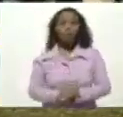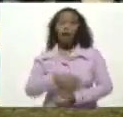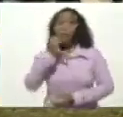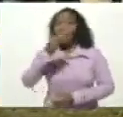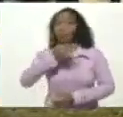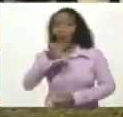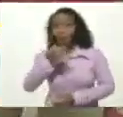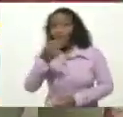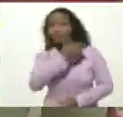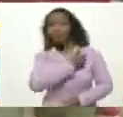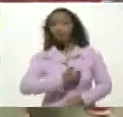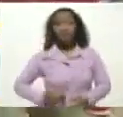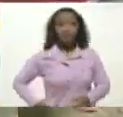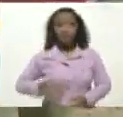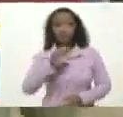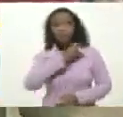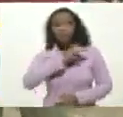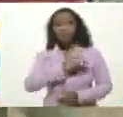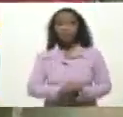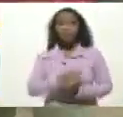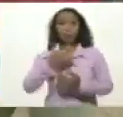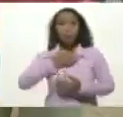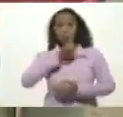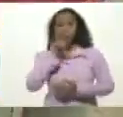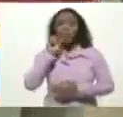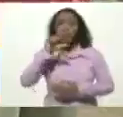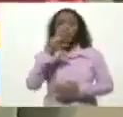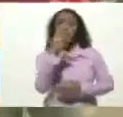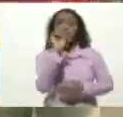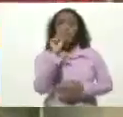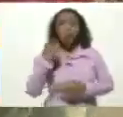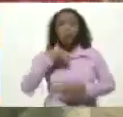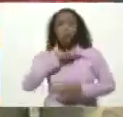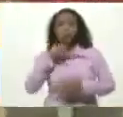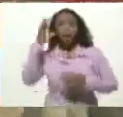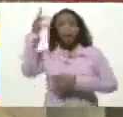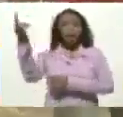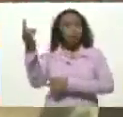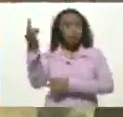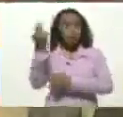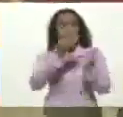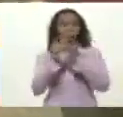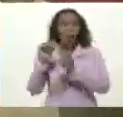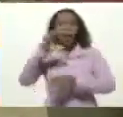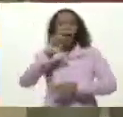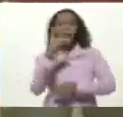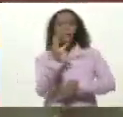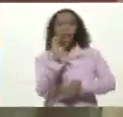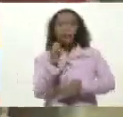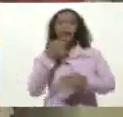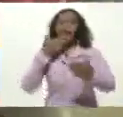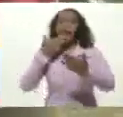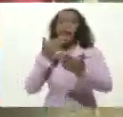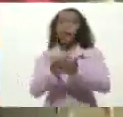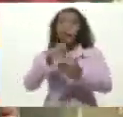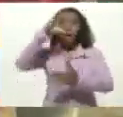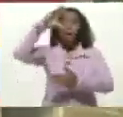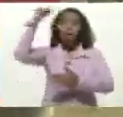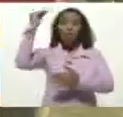señor presidente. Mi nombre es Luisa Acuña. Nos encontramos en el Consejo Comunal El Edén, dándole las gracias a